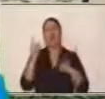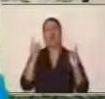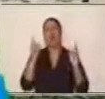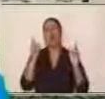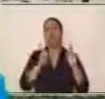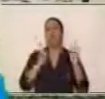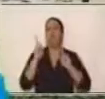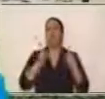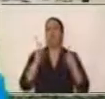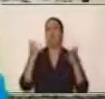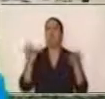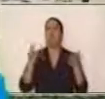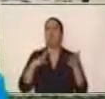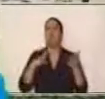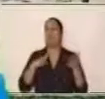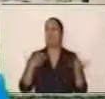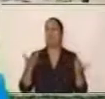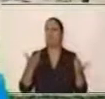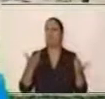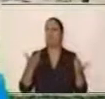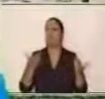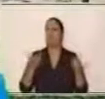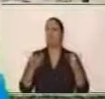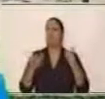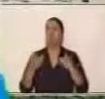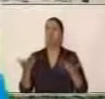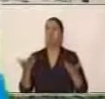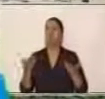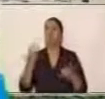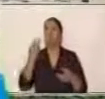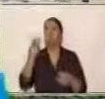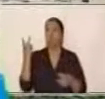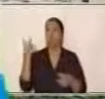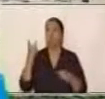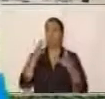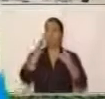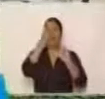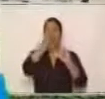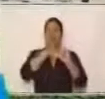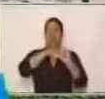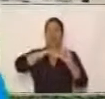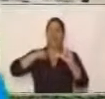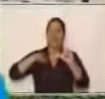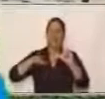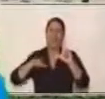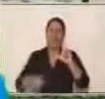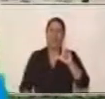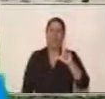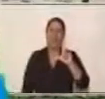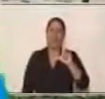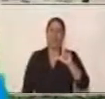ustedes? Si lo colocamos de esta forma, aquí hay un ángulo recto. Muy bien.